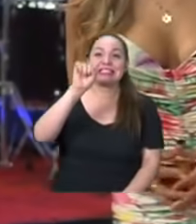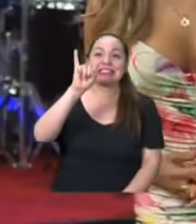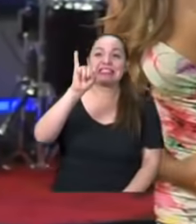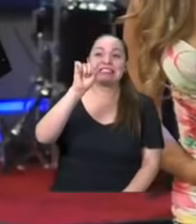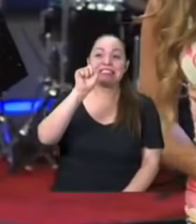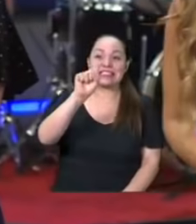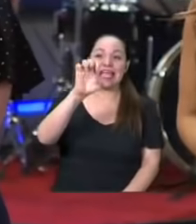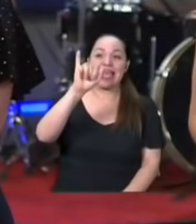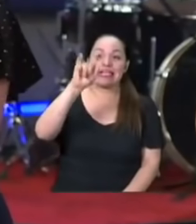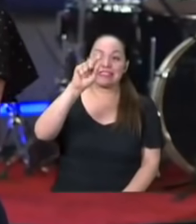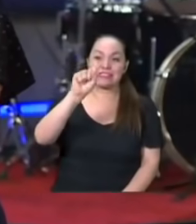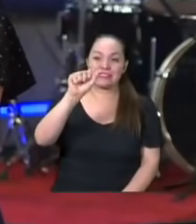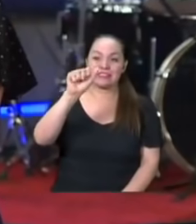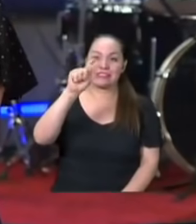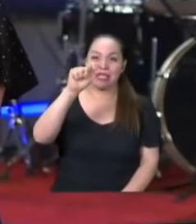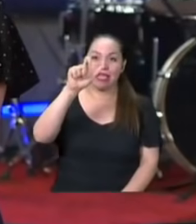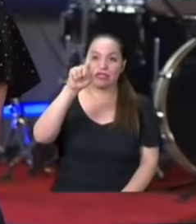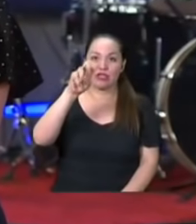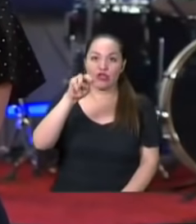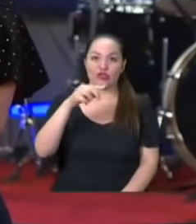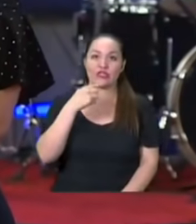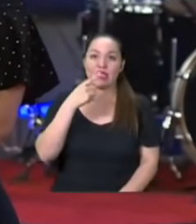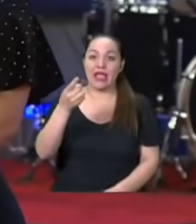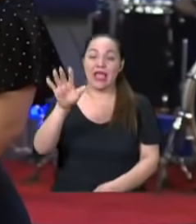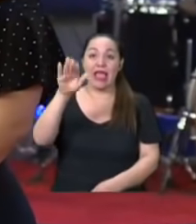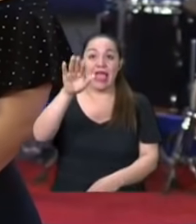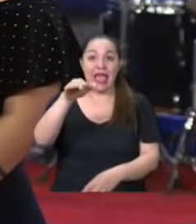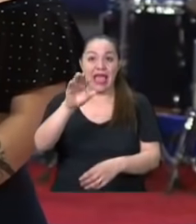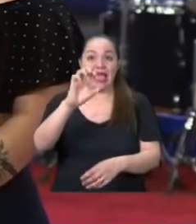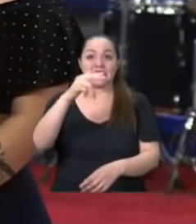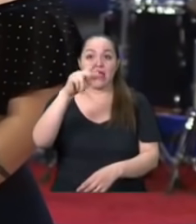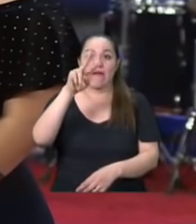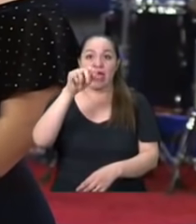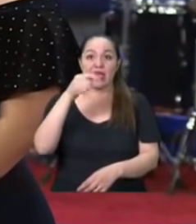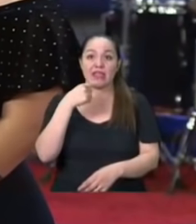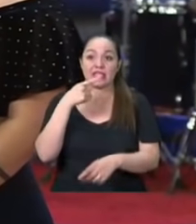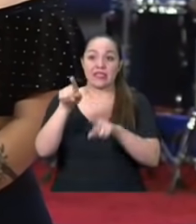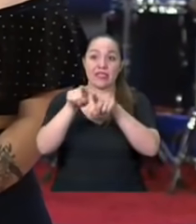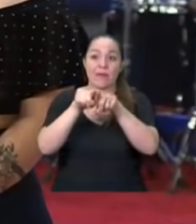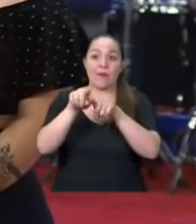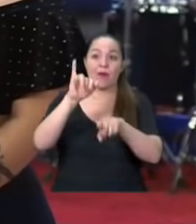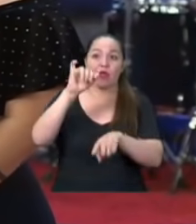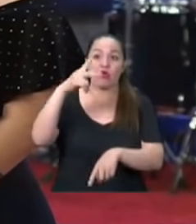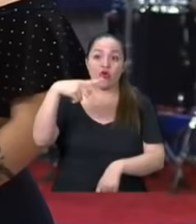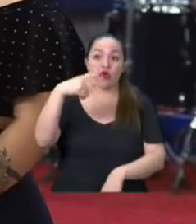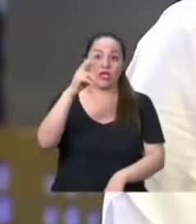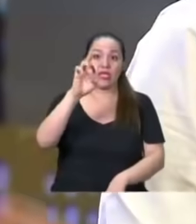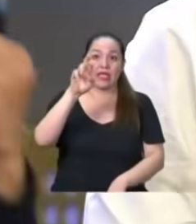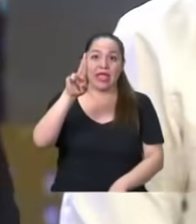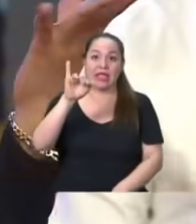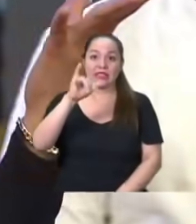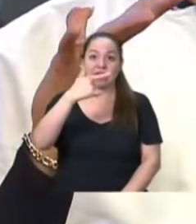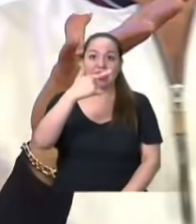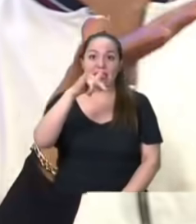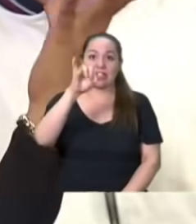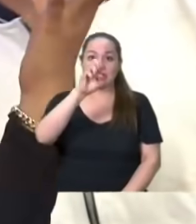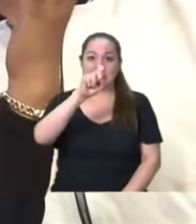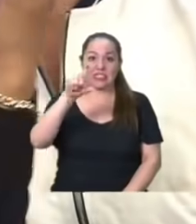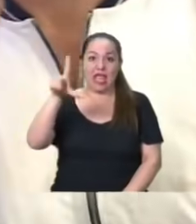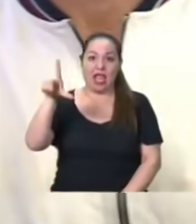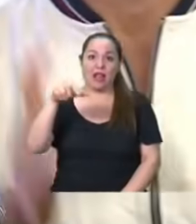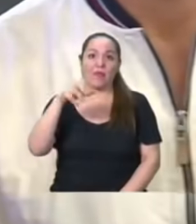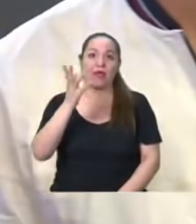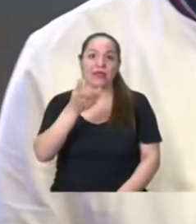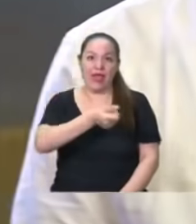mi hermano Iker que si Giselle le manda un saludo, por favor. Sí, mi amor, te mando un besote y un